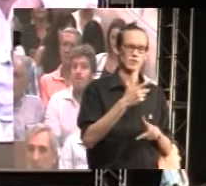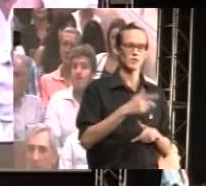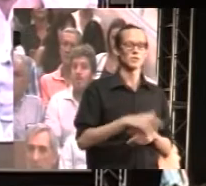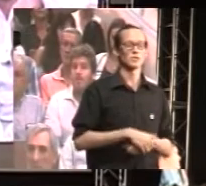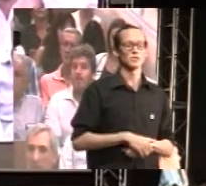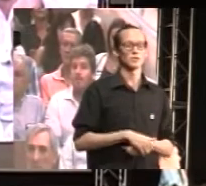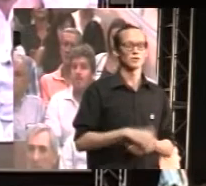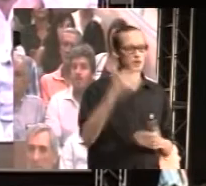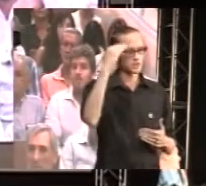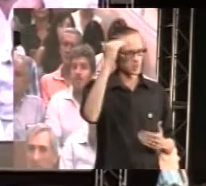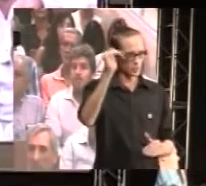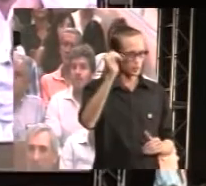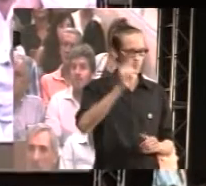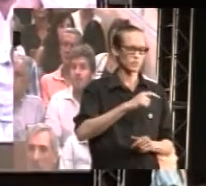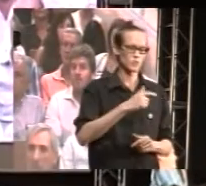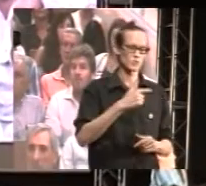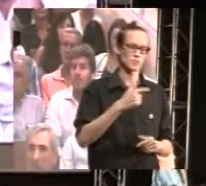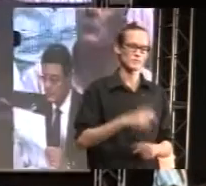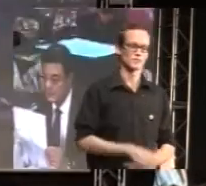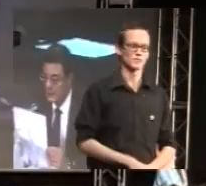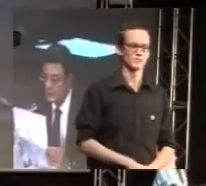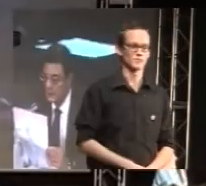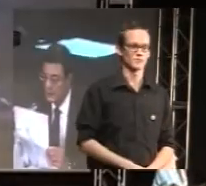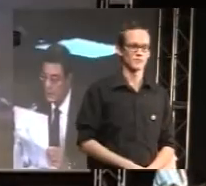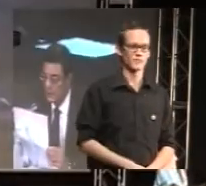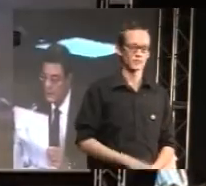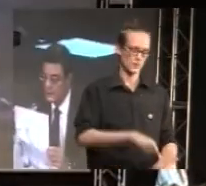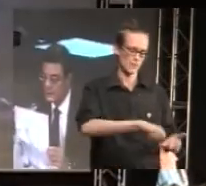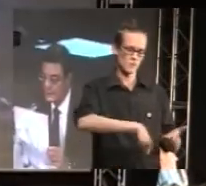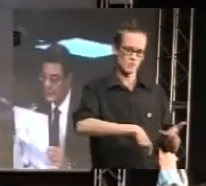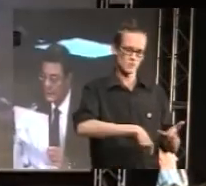la oportunidad para saludarlos muy atentamente y firma